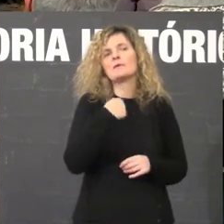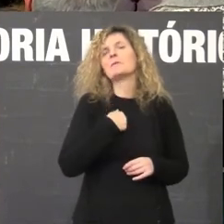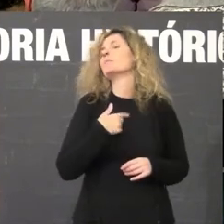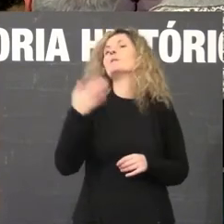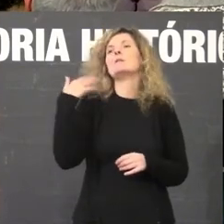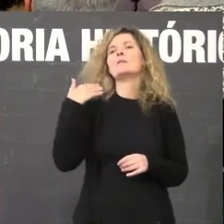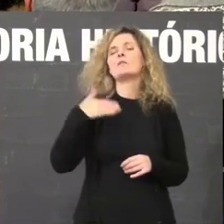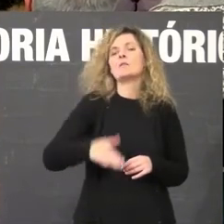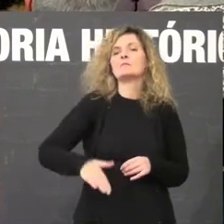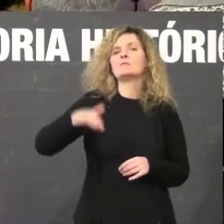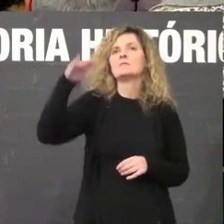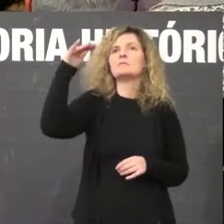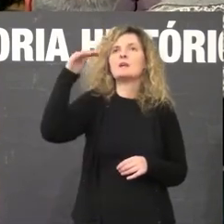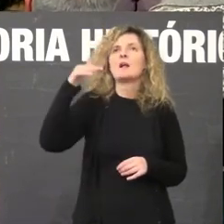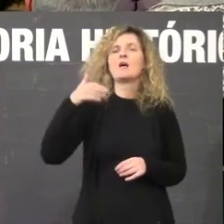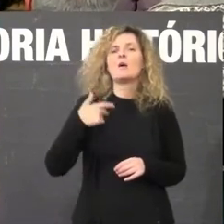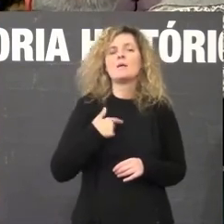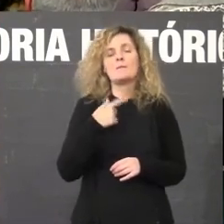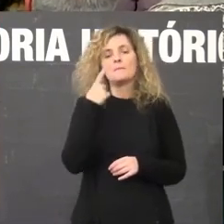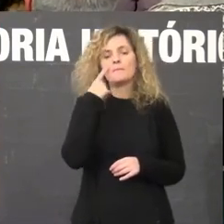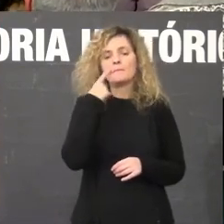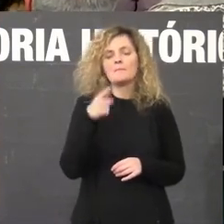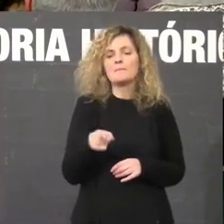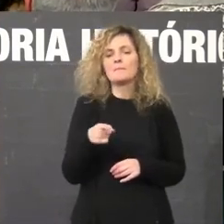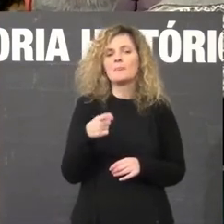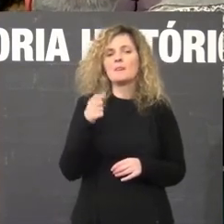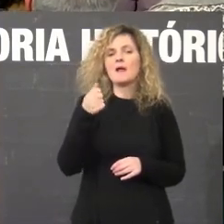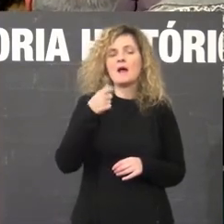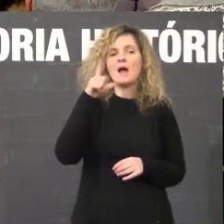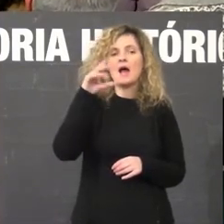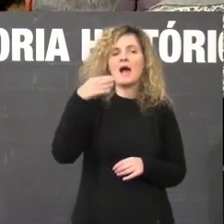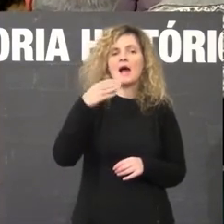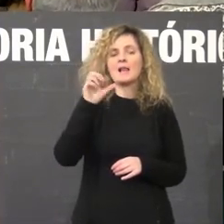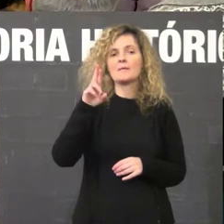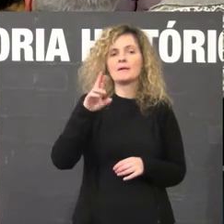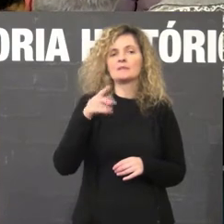un grande, al verte non te signifiques, porque